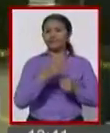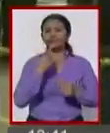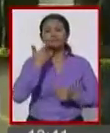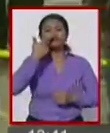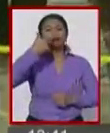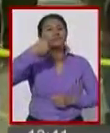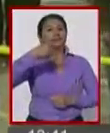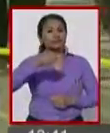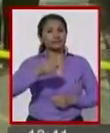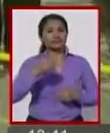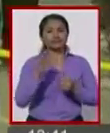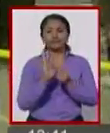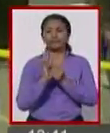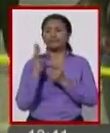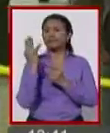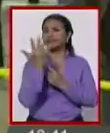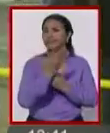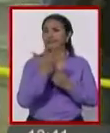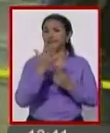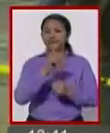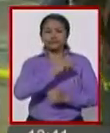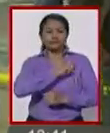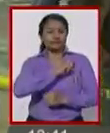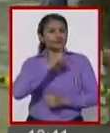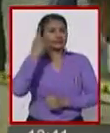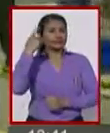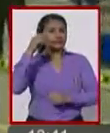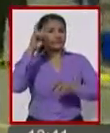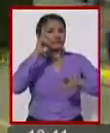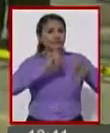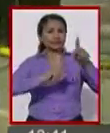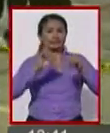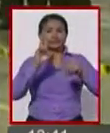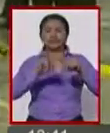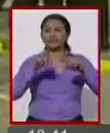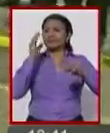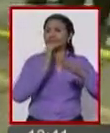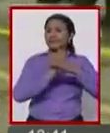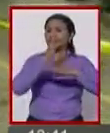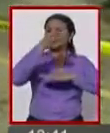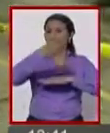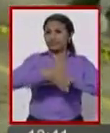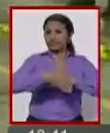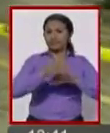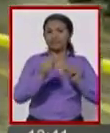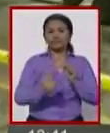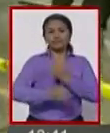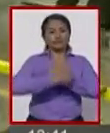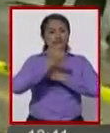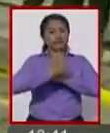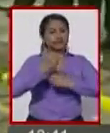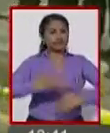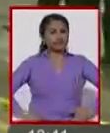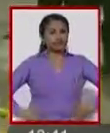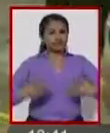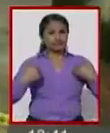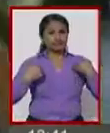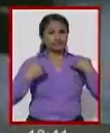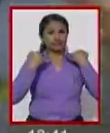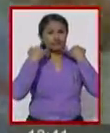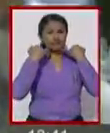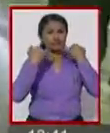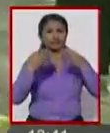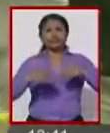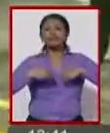surtidor que se encuentra acordonado por policías para que las personas no pasen y puedan exponer su vida. Caterina, esta es la información